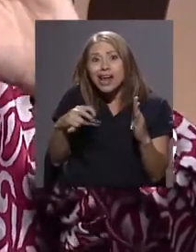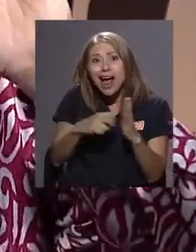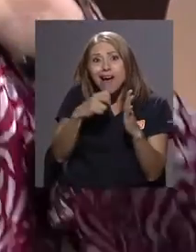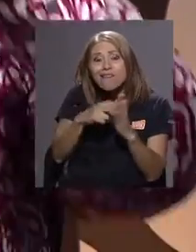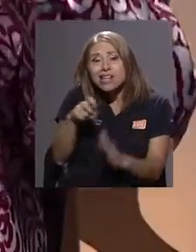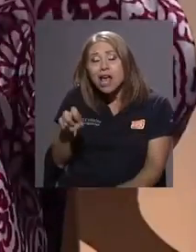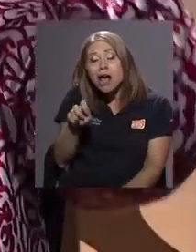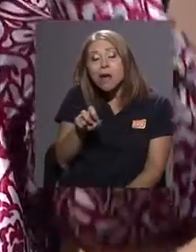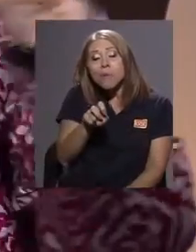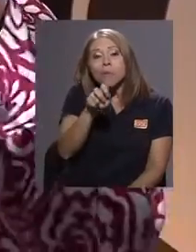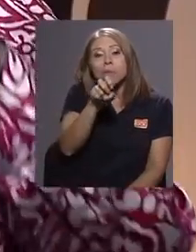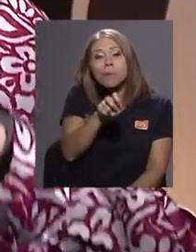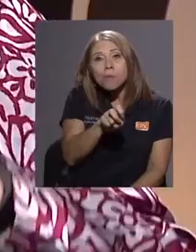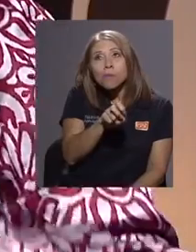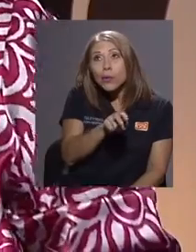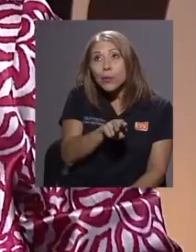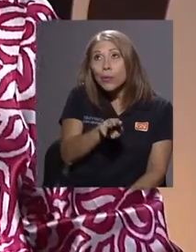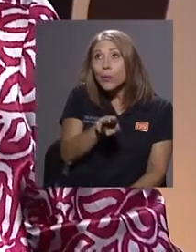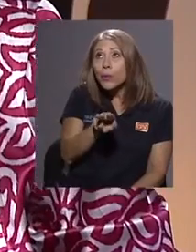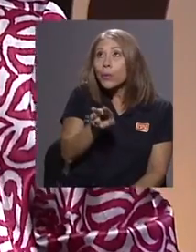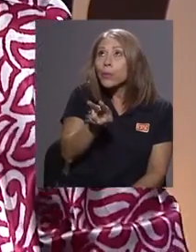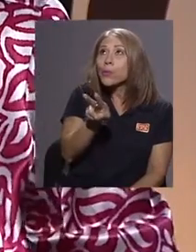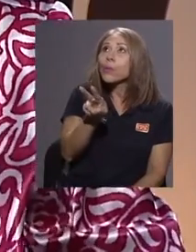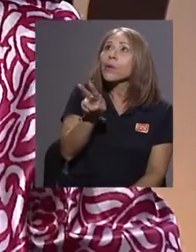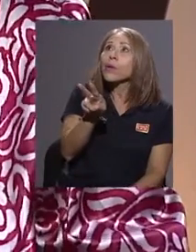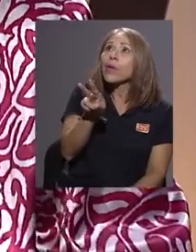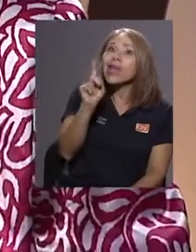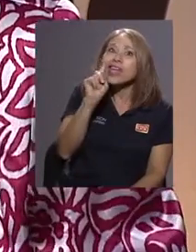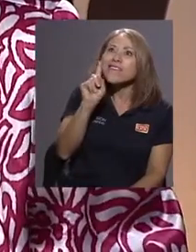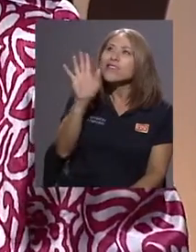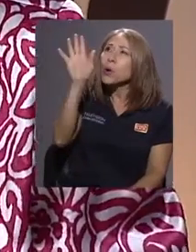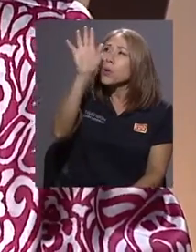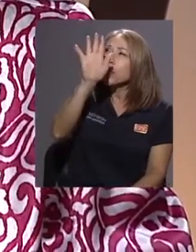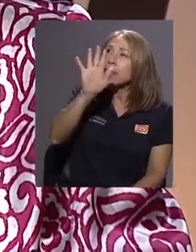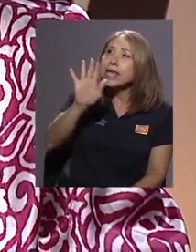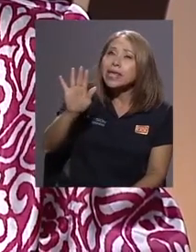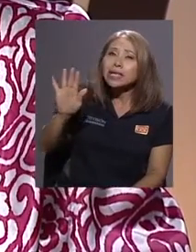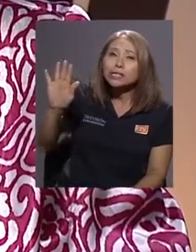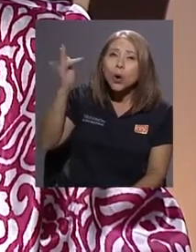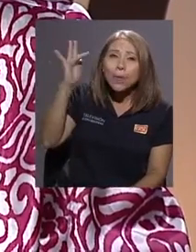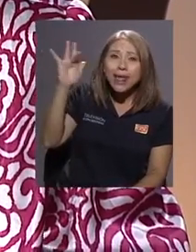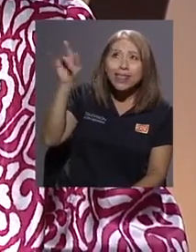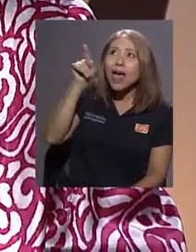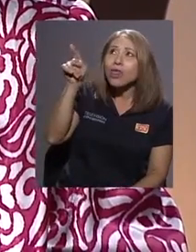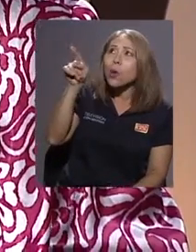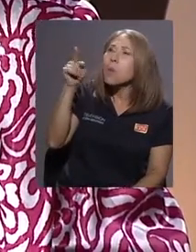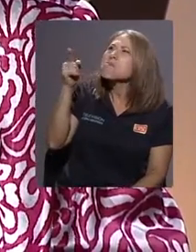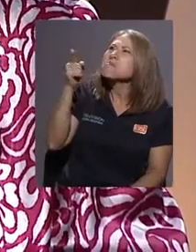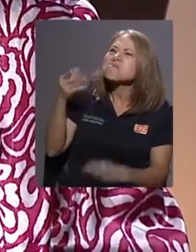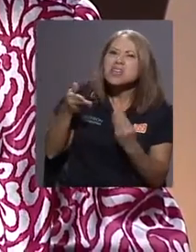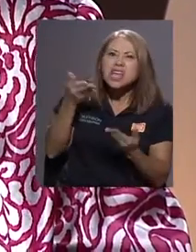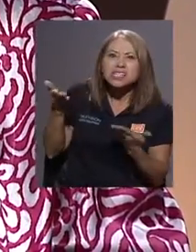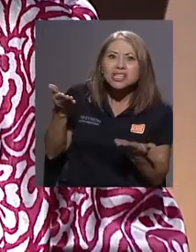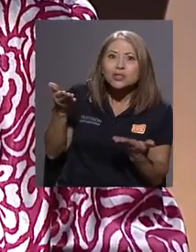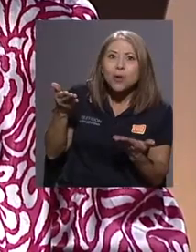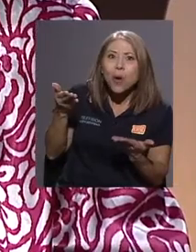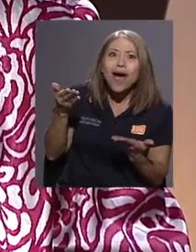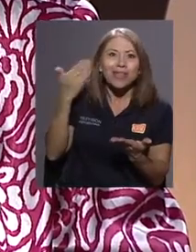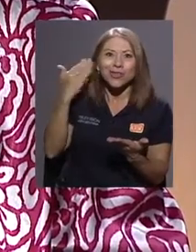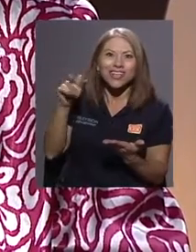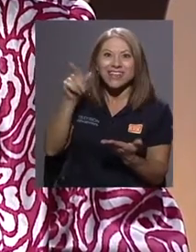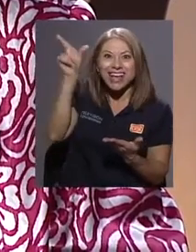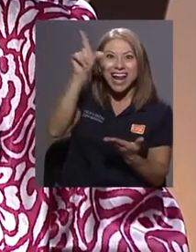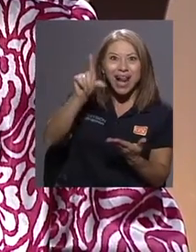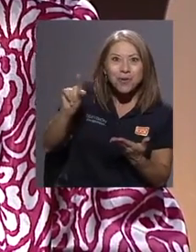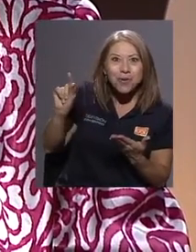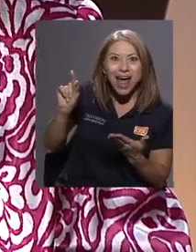plateado en la altura indicó ay qué es esto y ya no sabía que era la luna y entonces se ve conforme